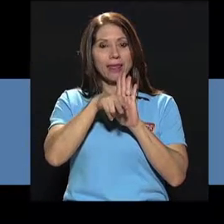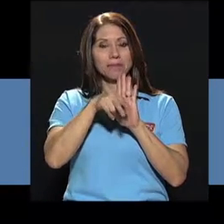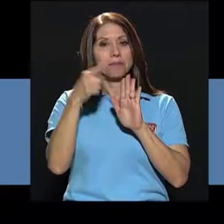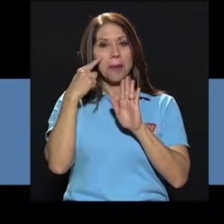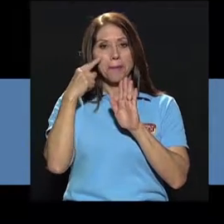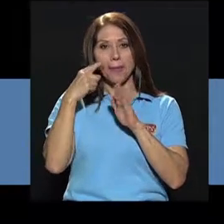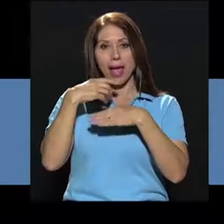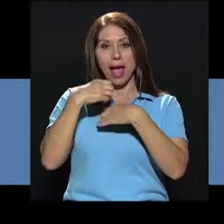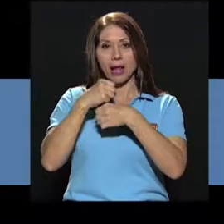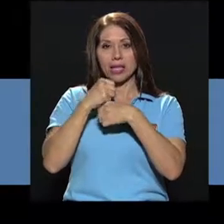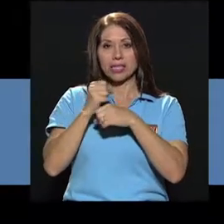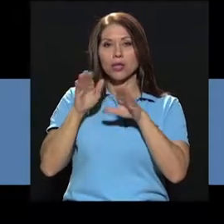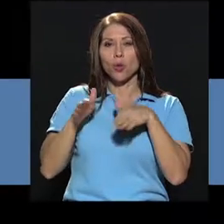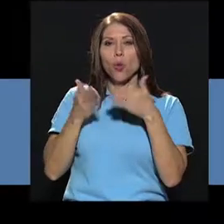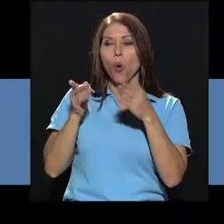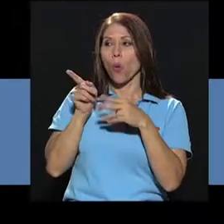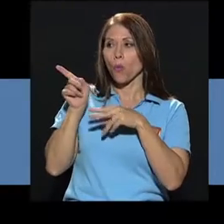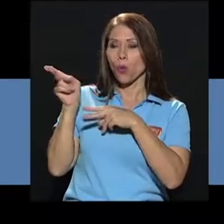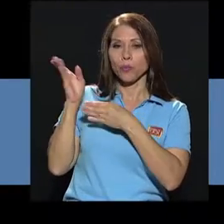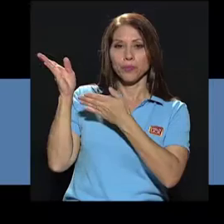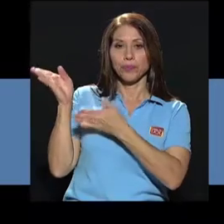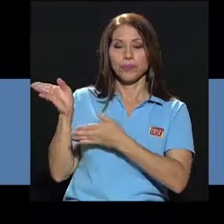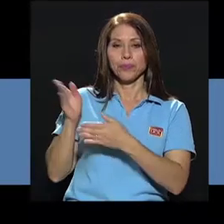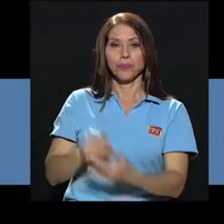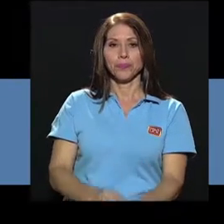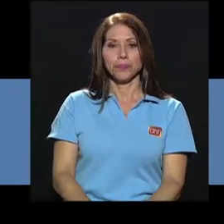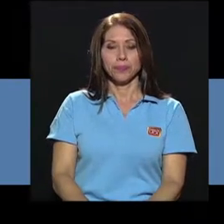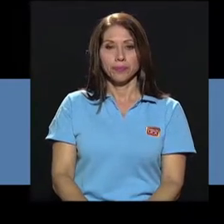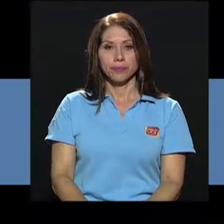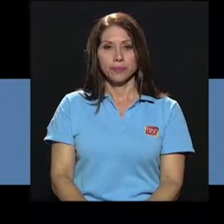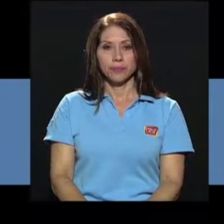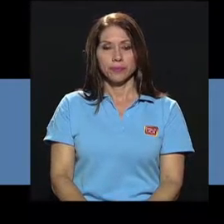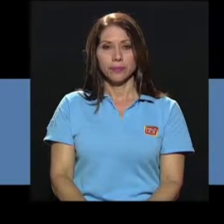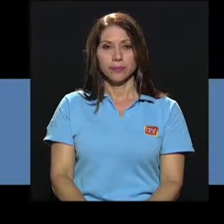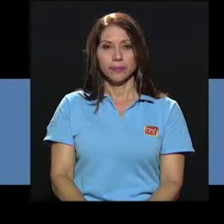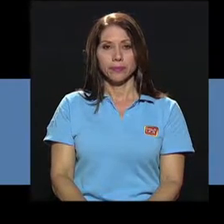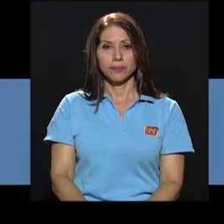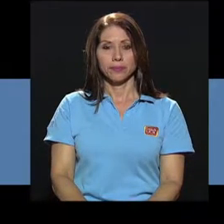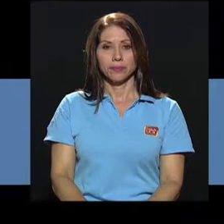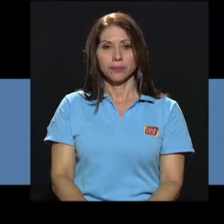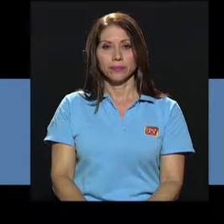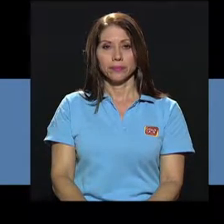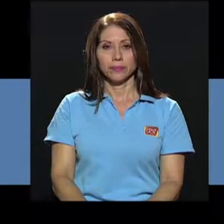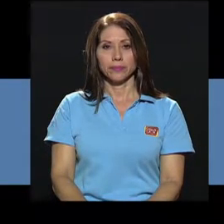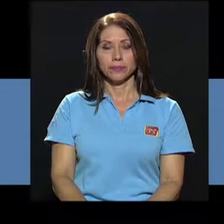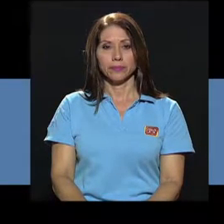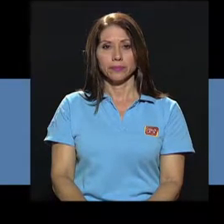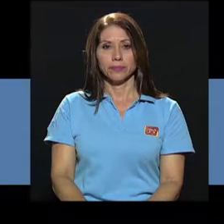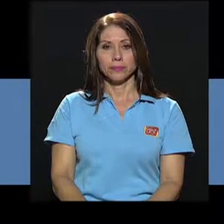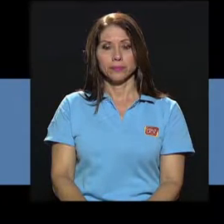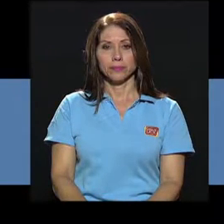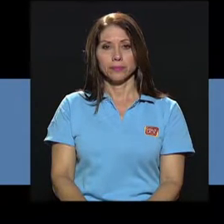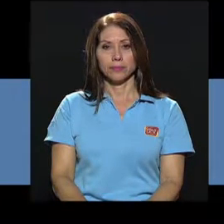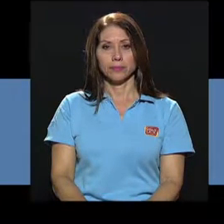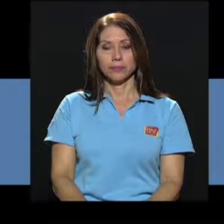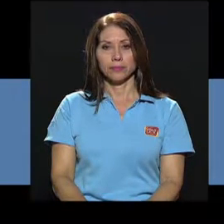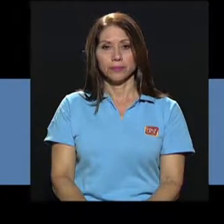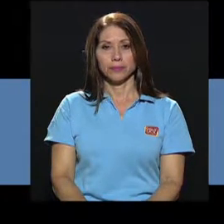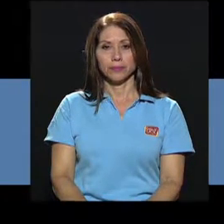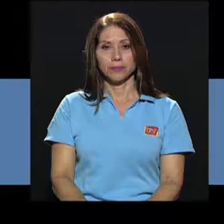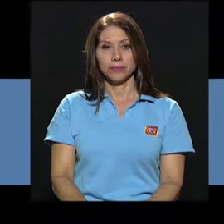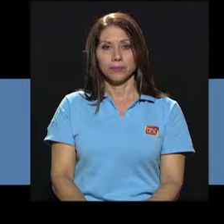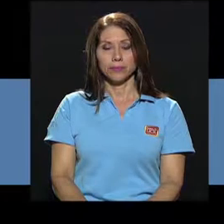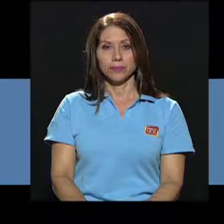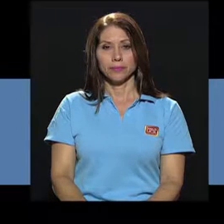la rodilla y sujete el talón con la otra. Mantenga la rodilla recta y levante la pierna hasta que el talón esté elevado